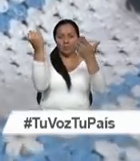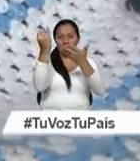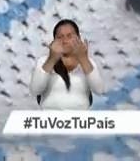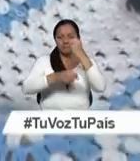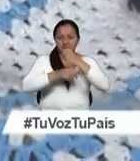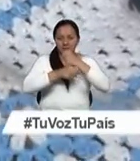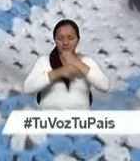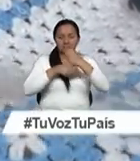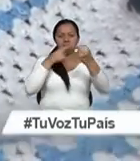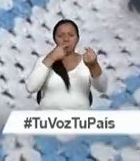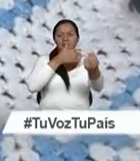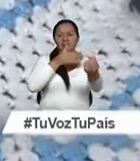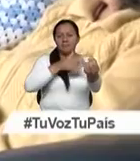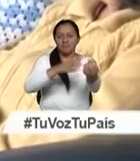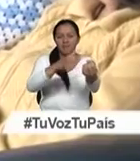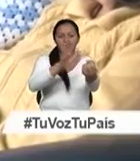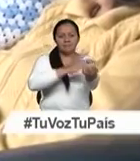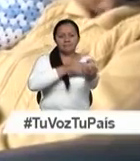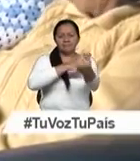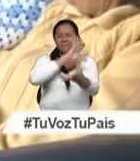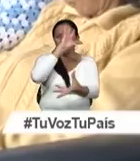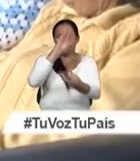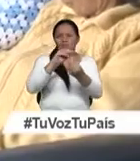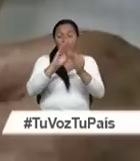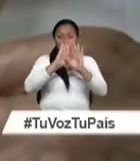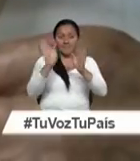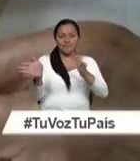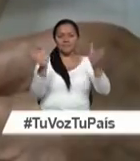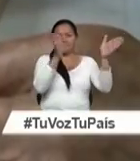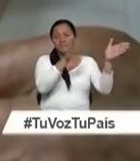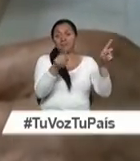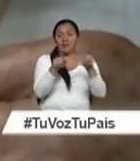se canta, todo eso. Al igual que ellos,